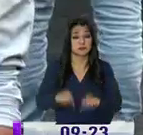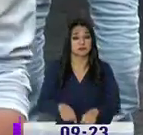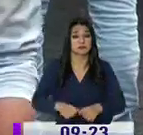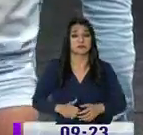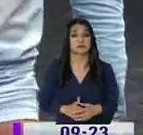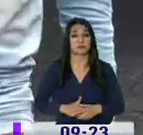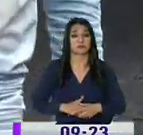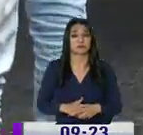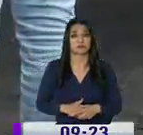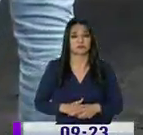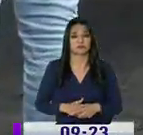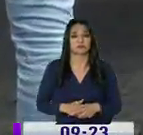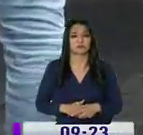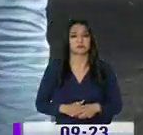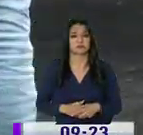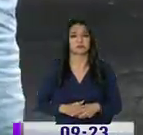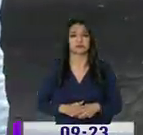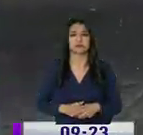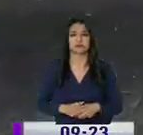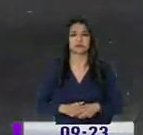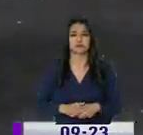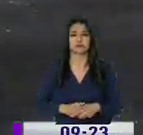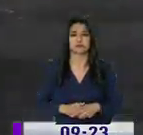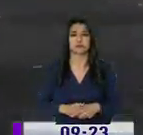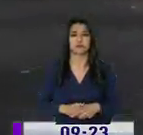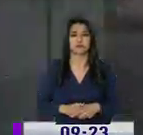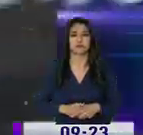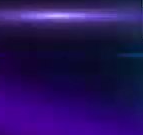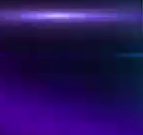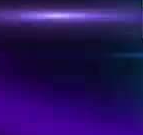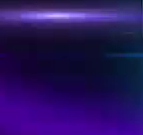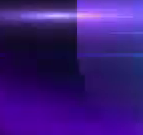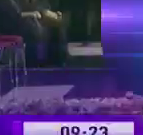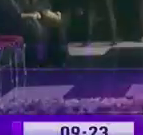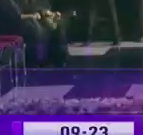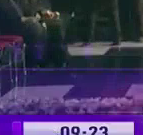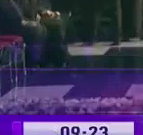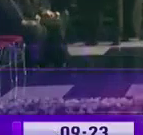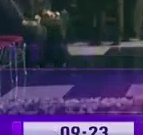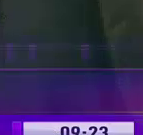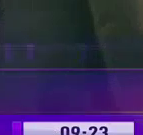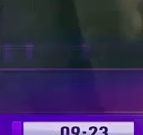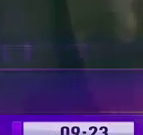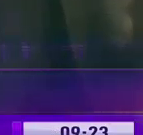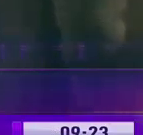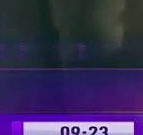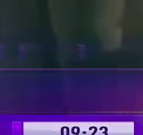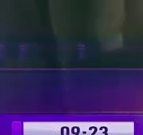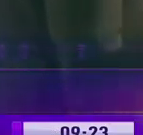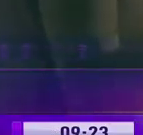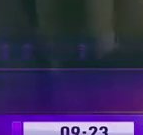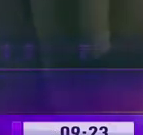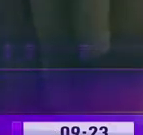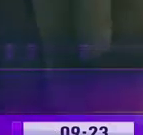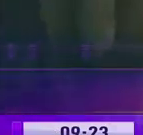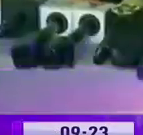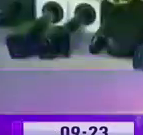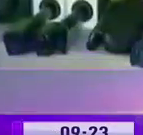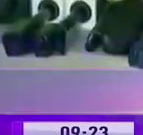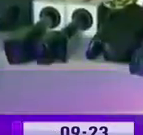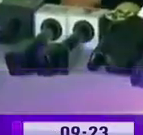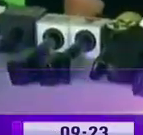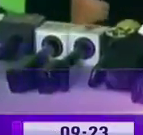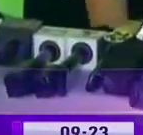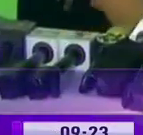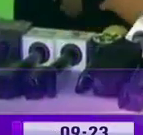En Chimborazo informó Darwin Altamirano. Es tiempo de una pausa y al retornar Mundo del Espectáculo, las críticas de llueven a la familia